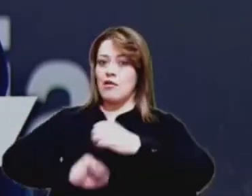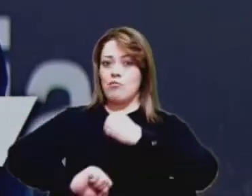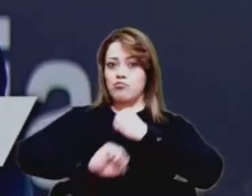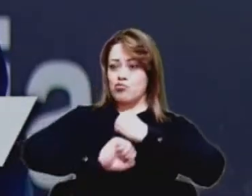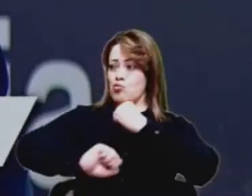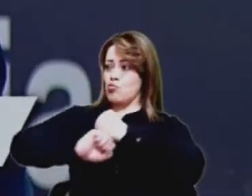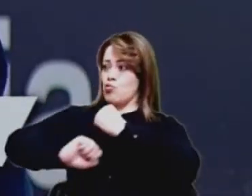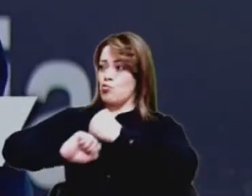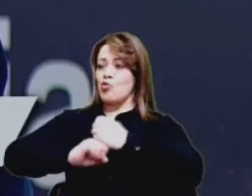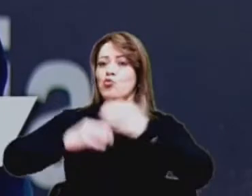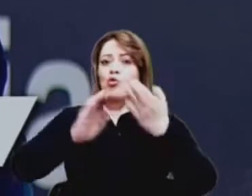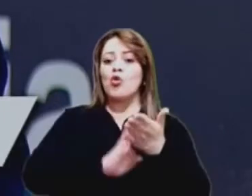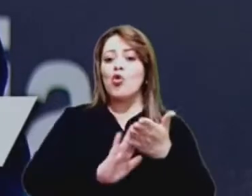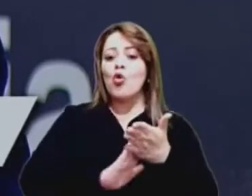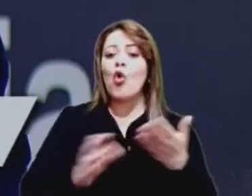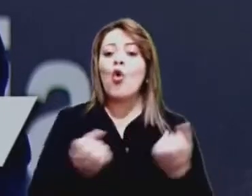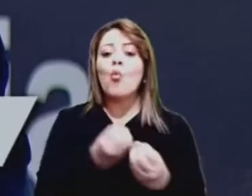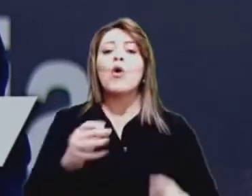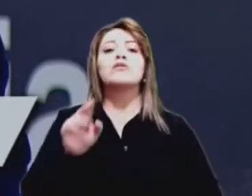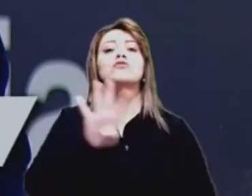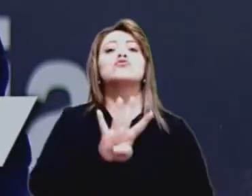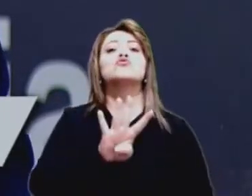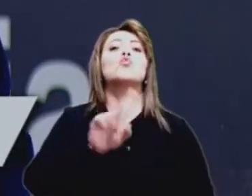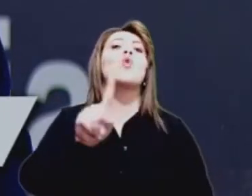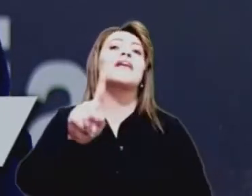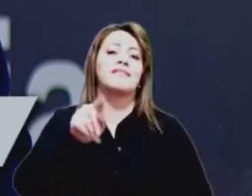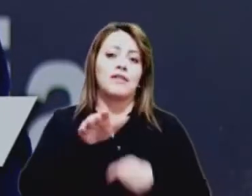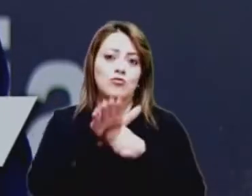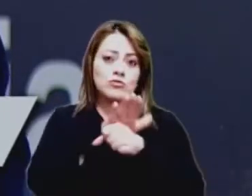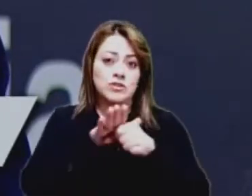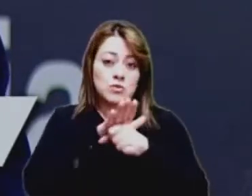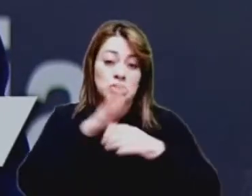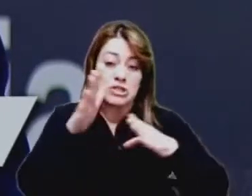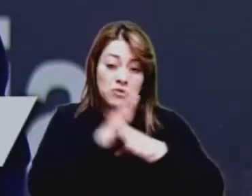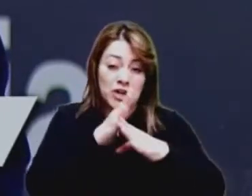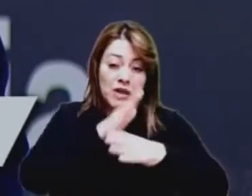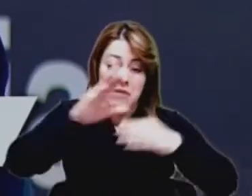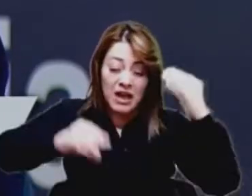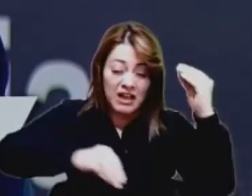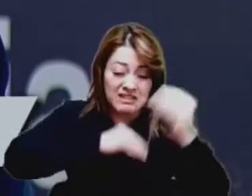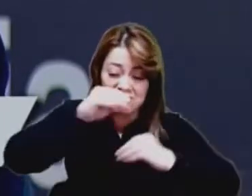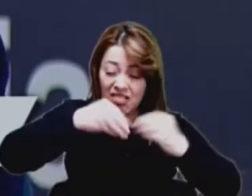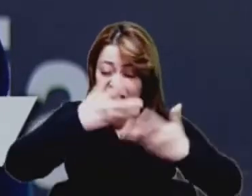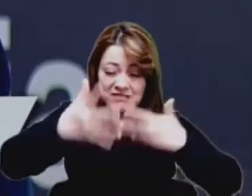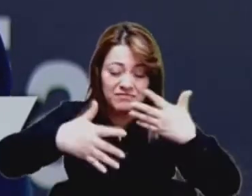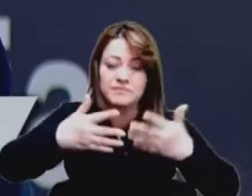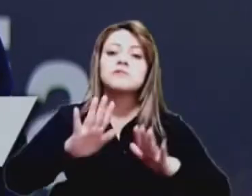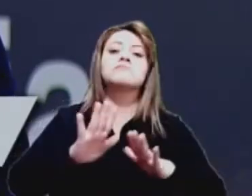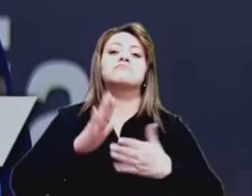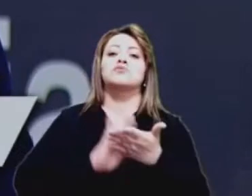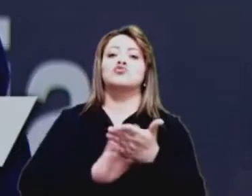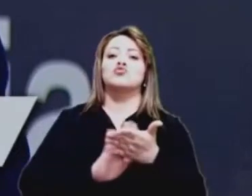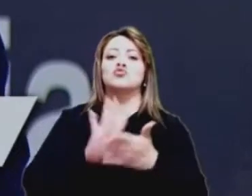41 casos que se han solucionado que varios de ellos han salido de la jurisdicción otros no han alcanzado llegar a la adicción